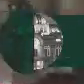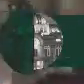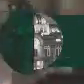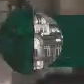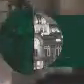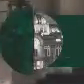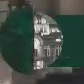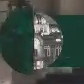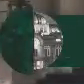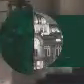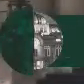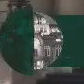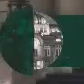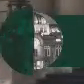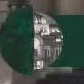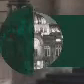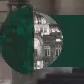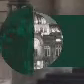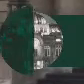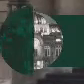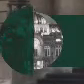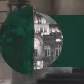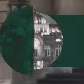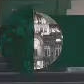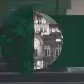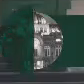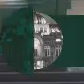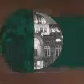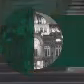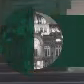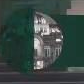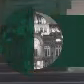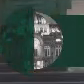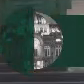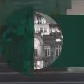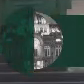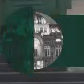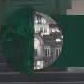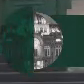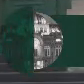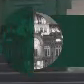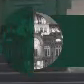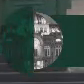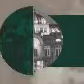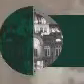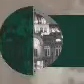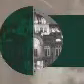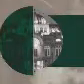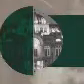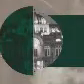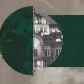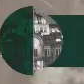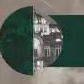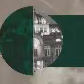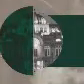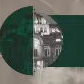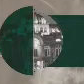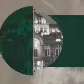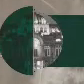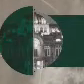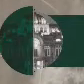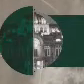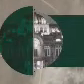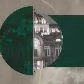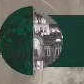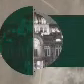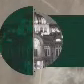y 1 de Movimiento Ciudadano. Esto tras las elecciones de medio término del 6 de junio pasado. No se pierda la instalación del Congreso capitalino a